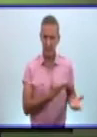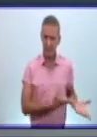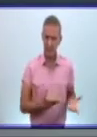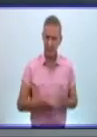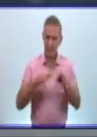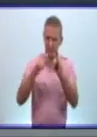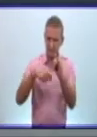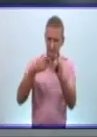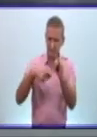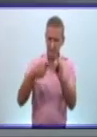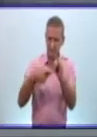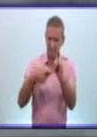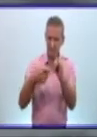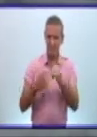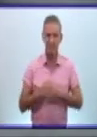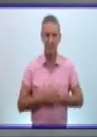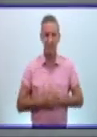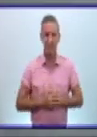video.